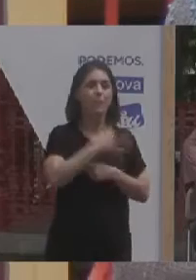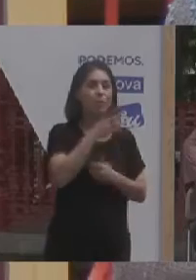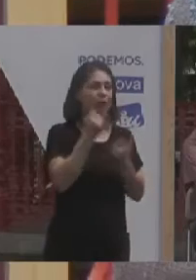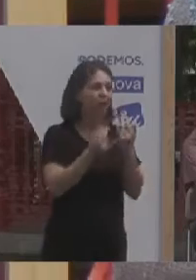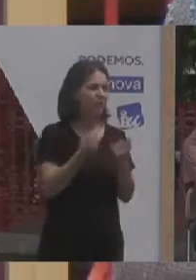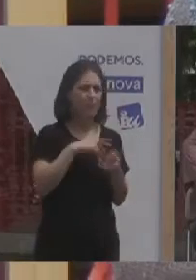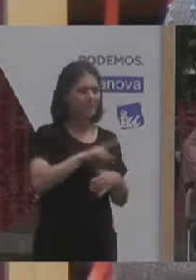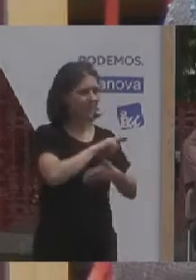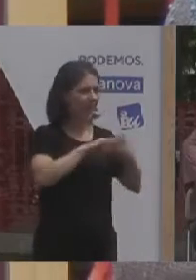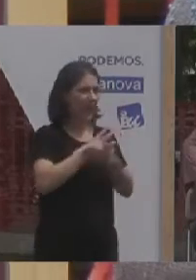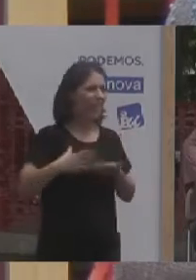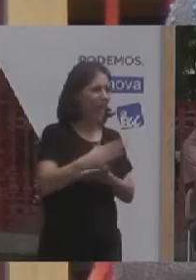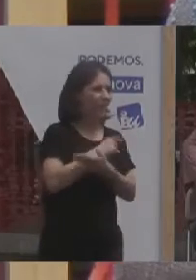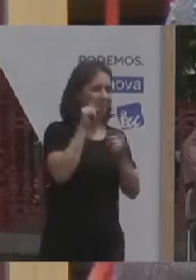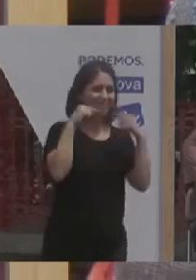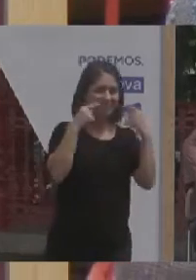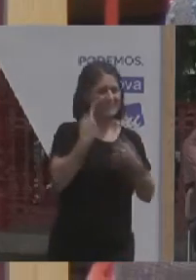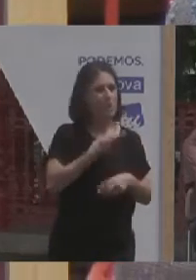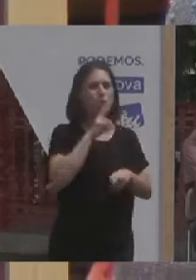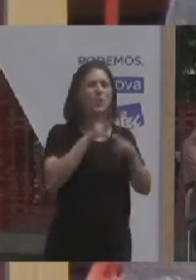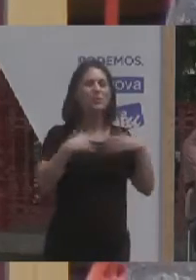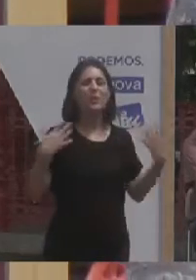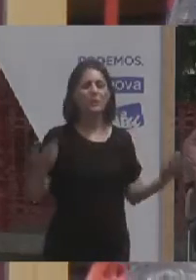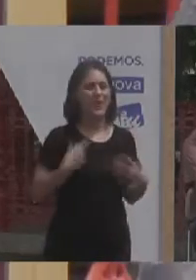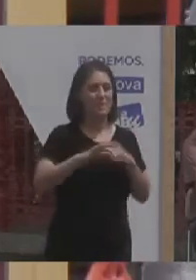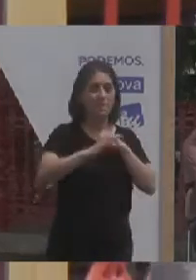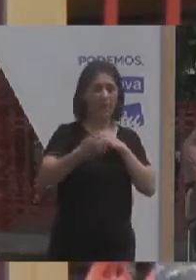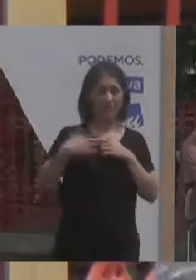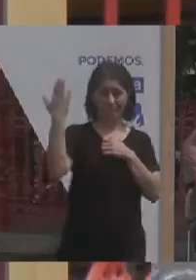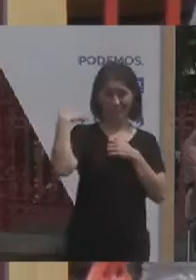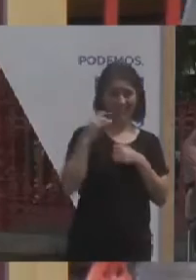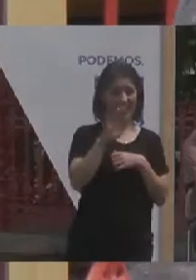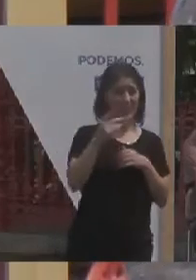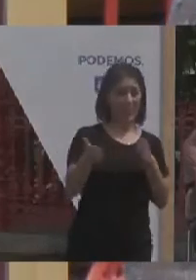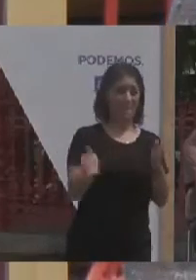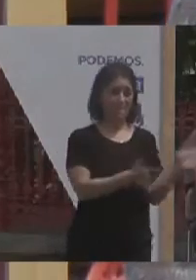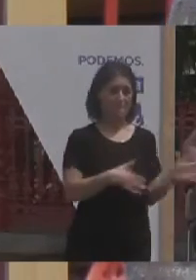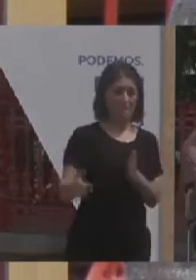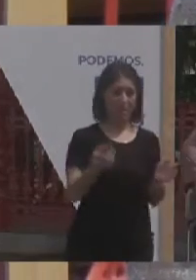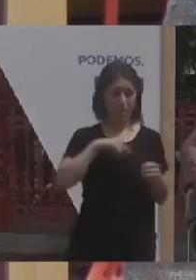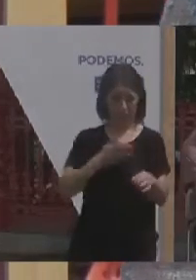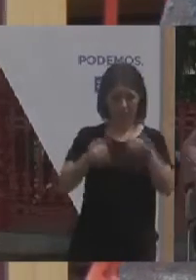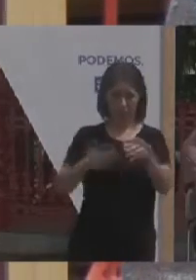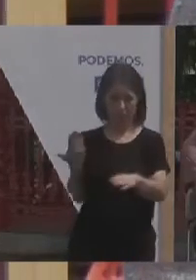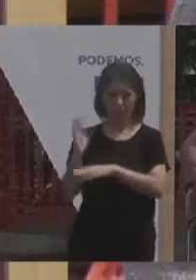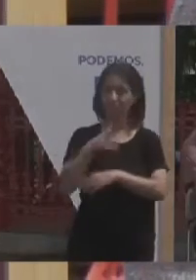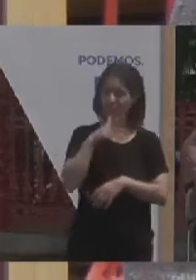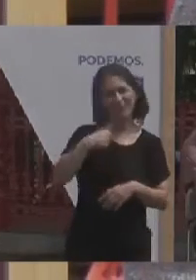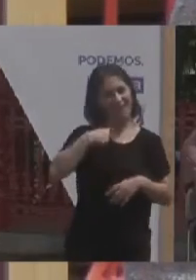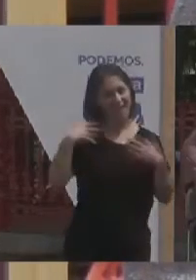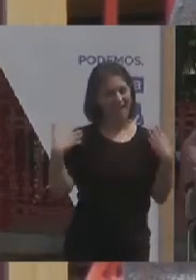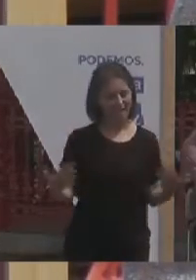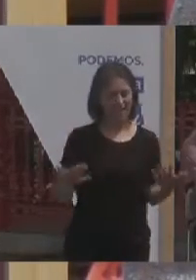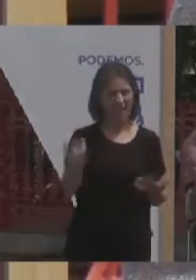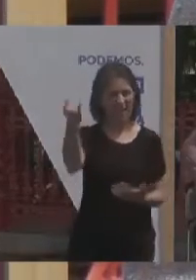que hai en todo o país, en Galicia se chama En Marea, e se rían de nos o 15M e nos decían que nos presentáramos ás eleccións, aquí estamos